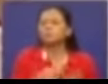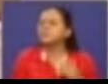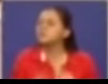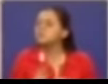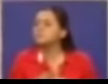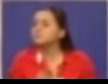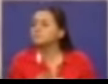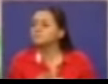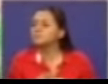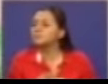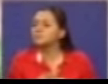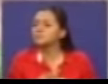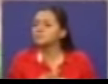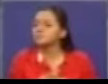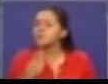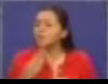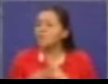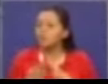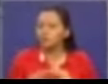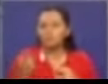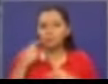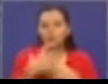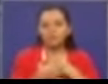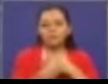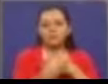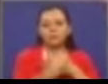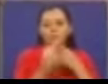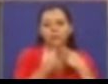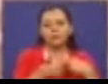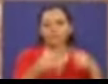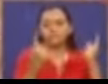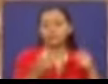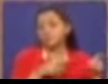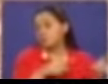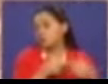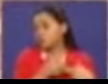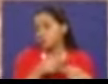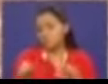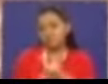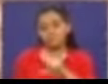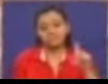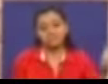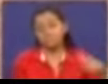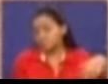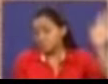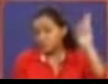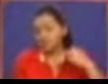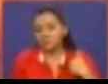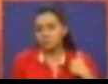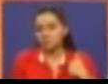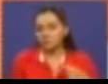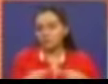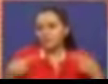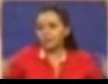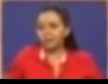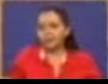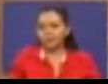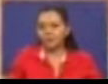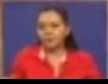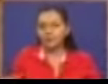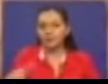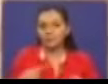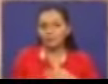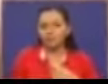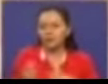técnica? Extensionismo, ¿no? Difundir esa semilla. Y como vivían peleados con el ministerio, lo poco que hacían quedaba